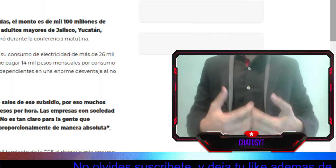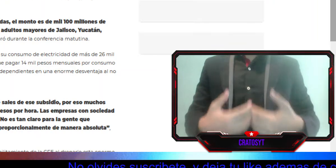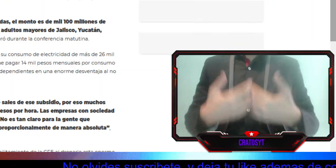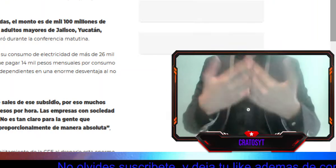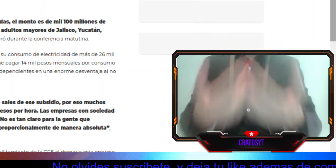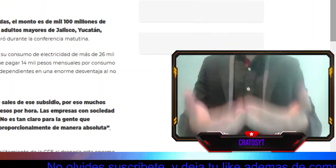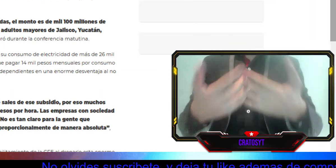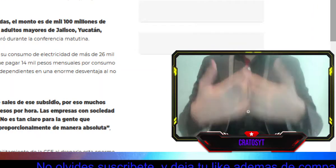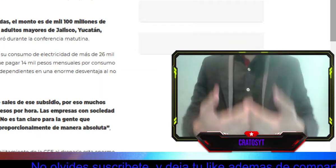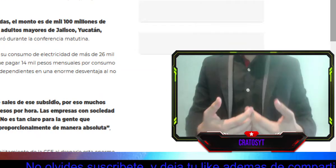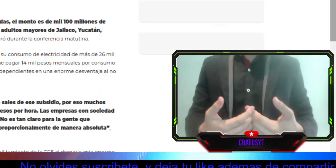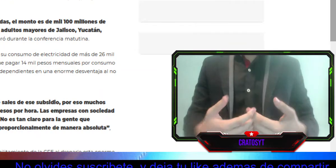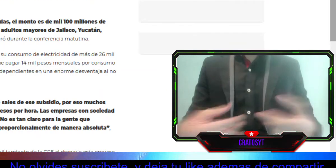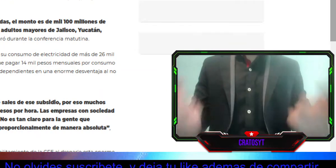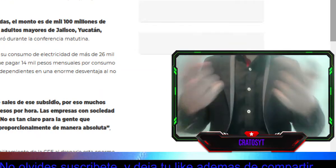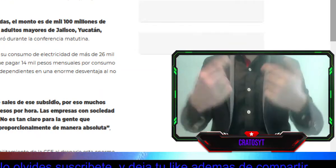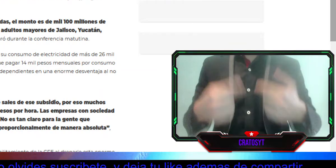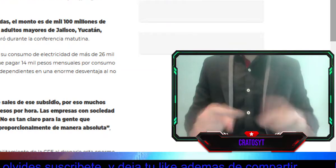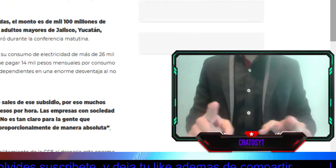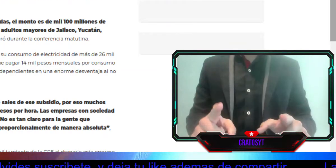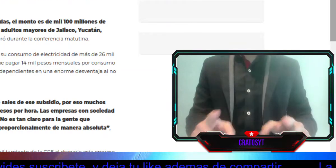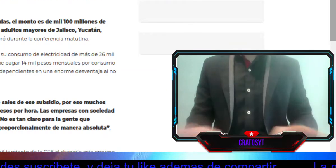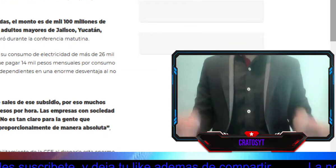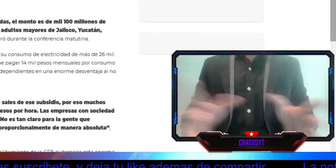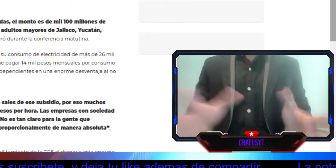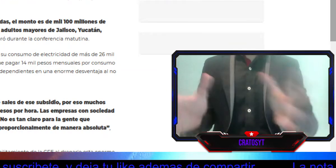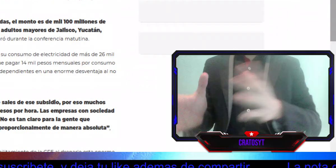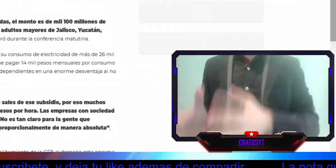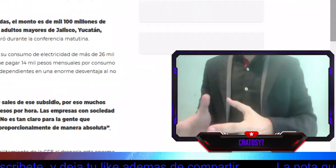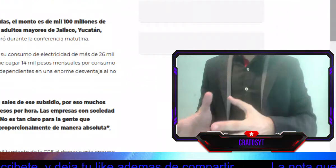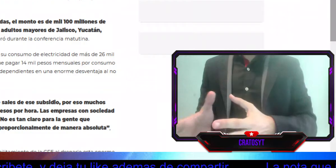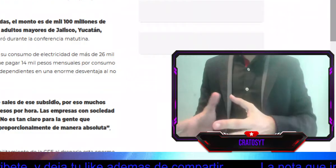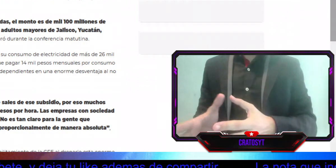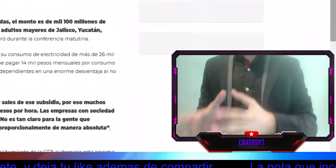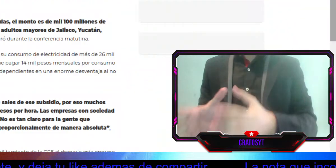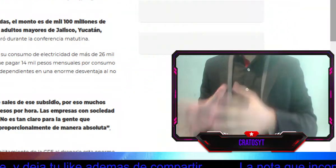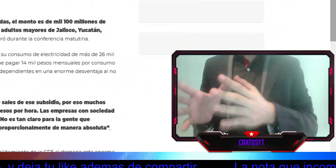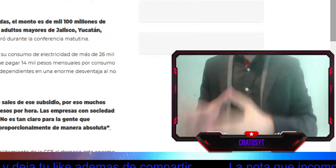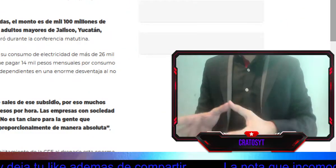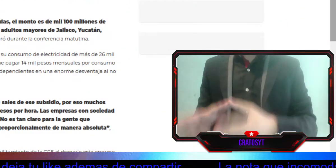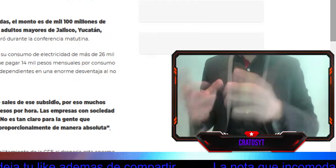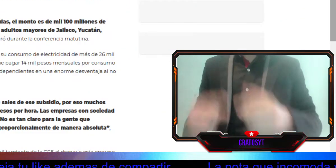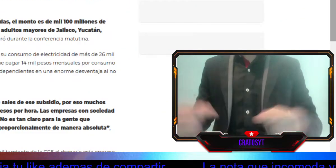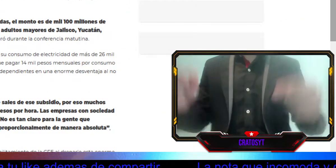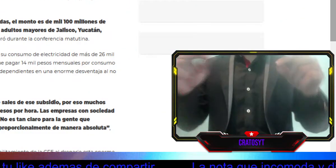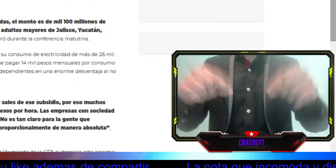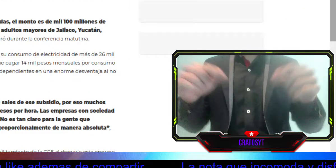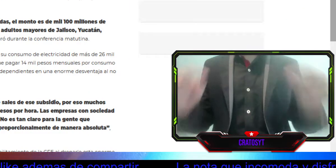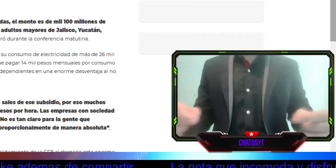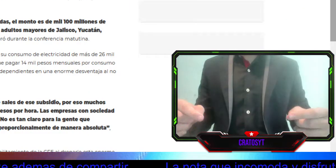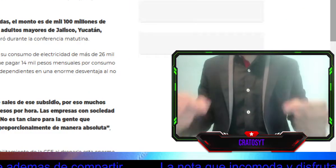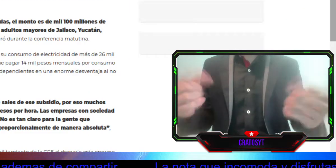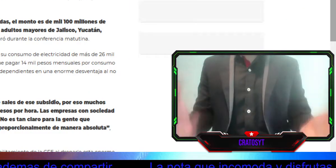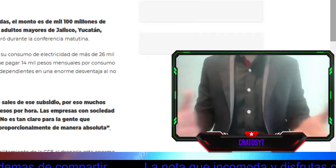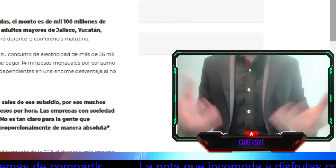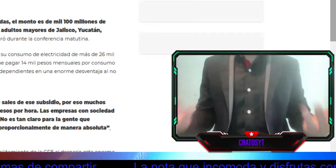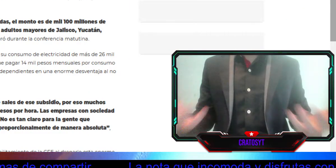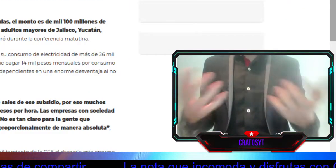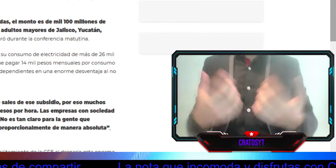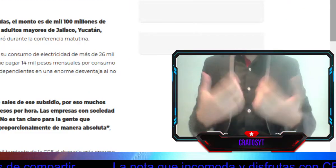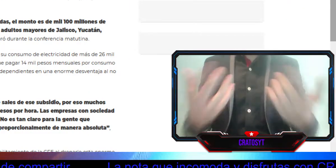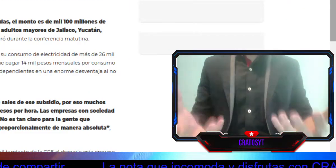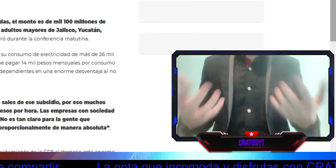Que los que absorben ese gasto es el Estado, no lo termina absorbiendo el privado. Por eso lo que ahora se está criticando, está diciendo,